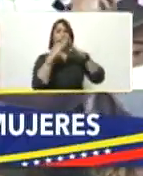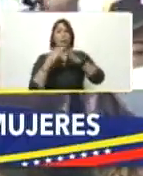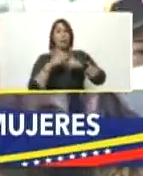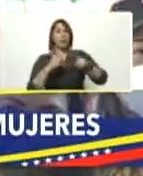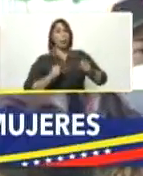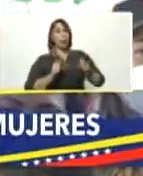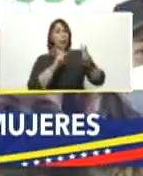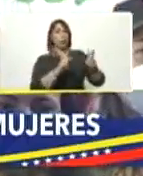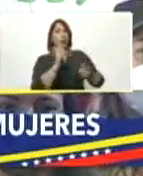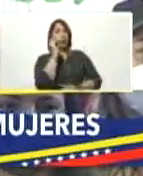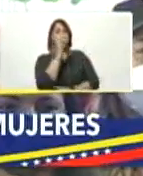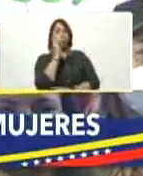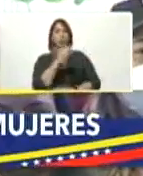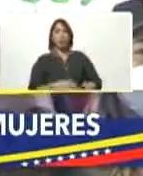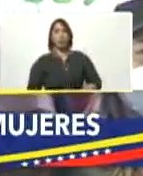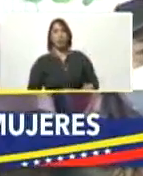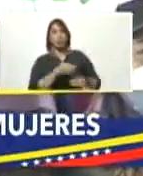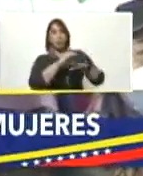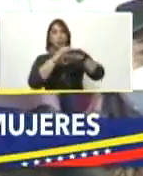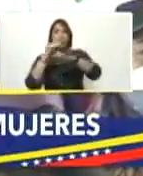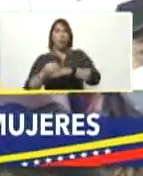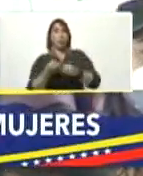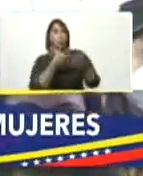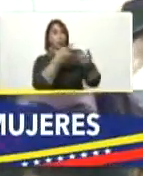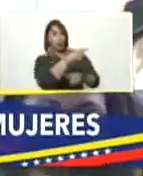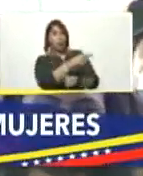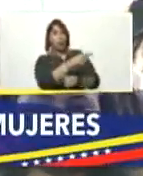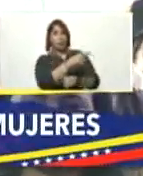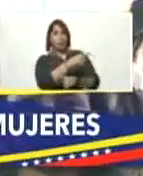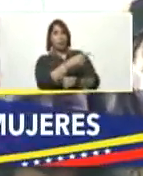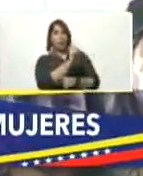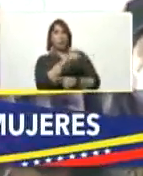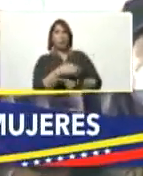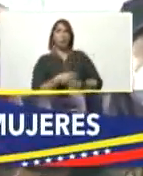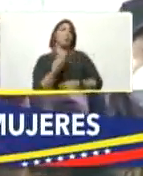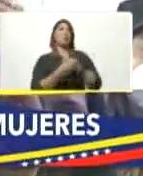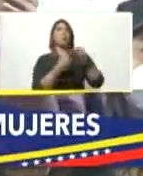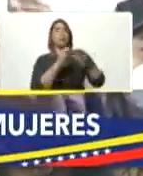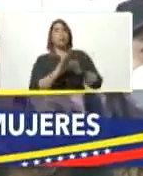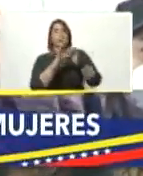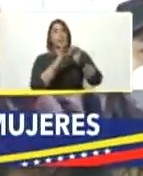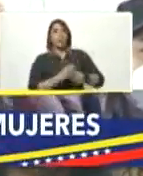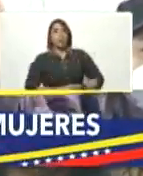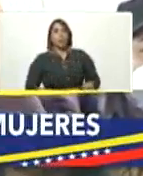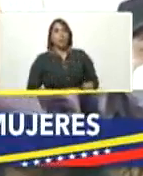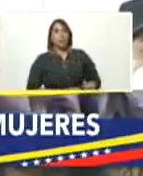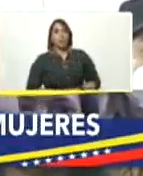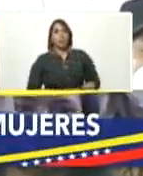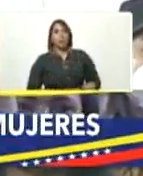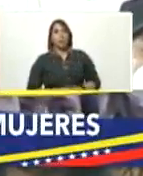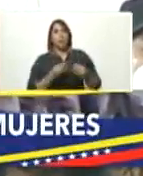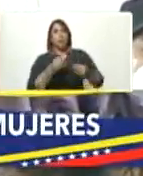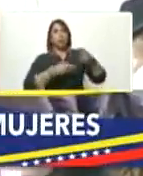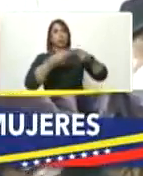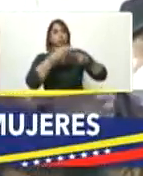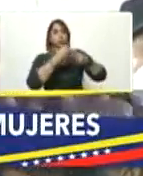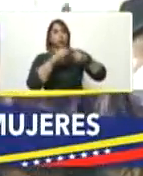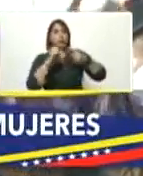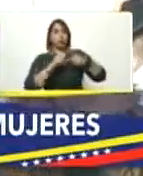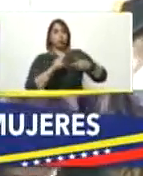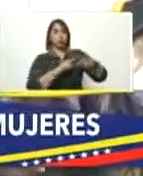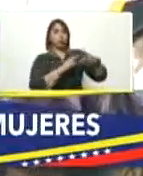el Congreso, llamado por usted, presidente, nos hace la unificación del criterio y construir en la